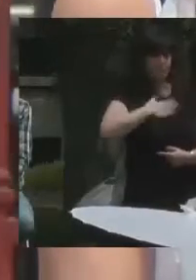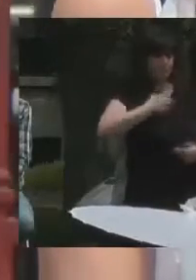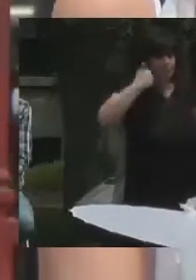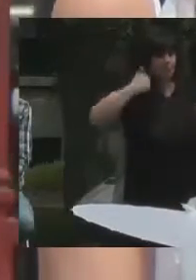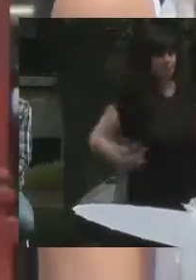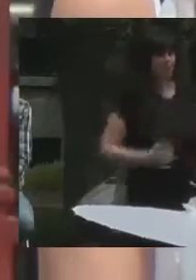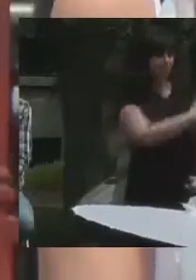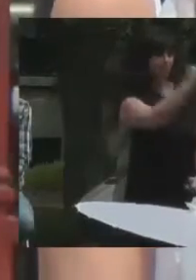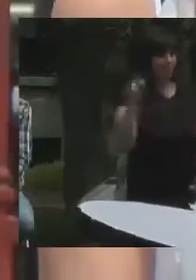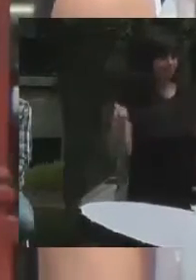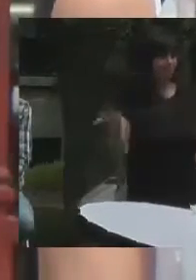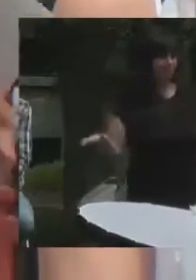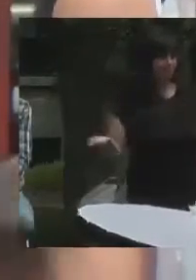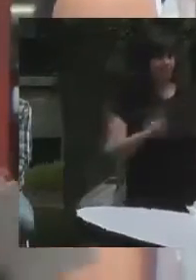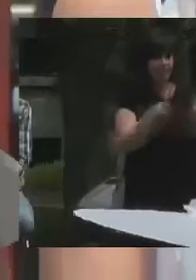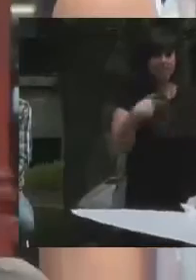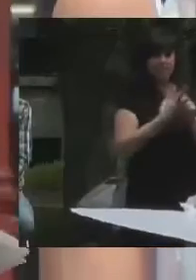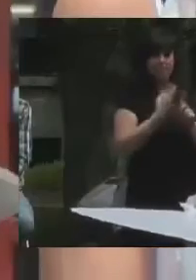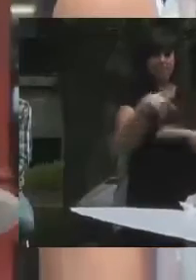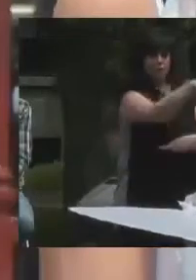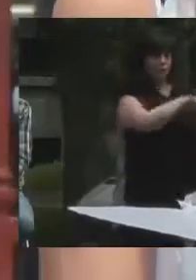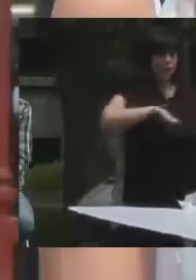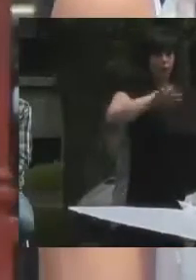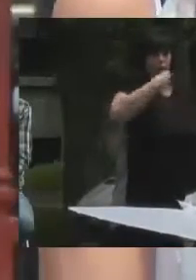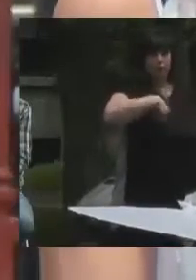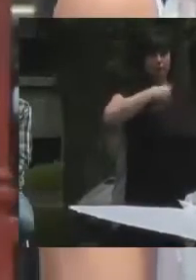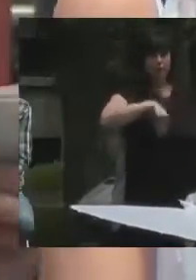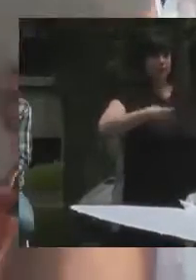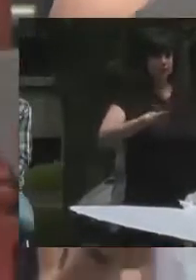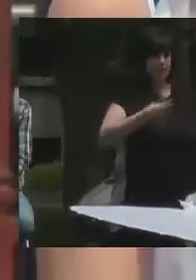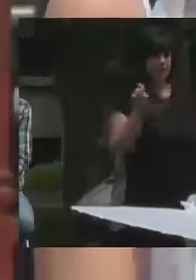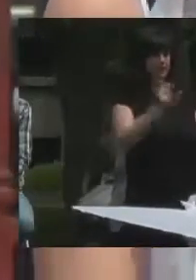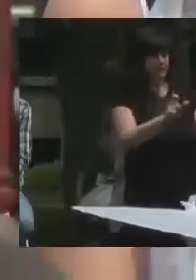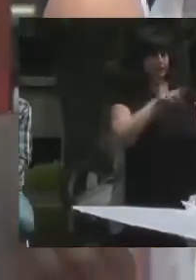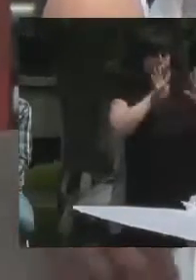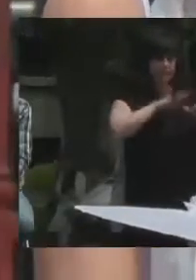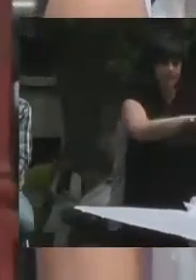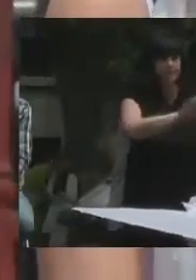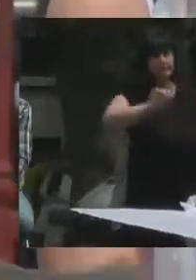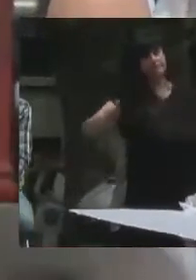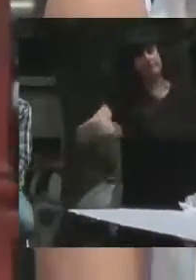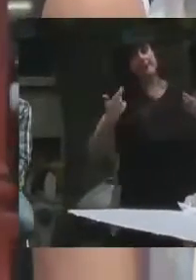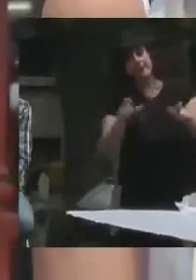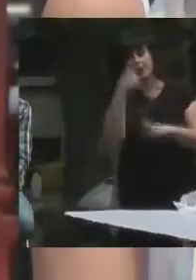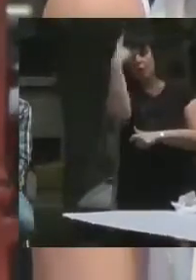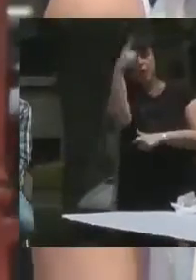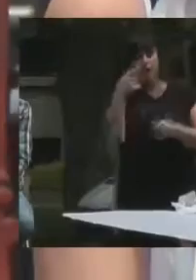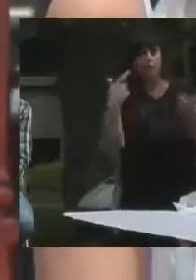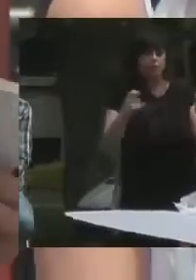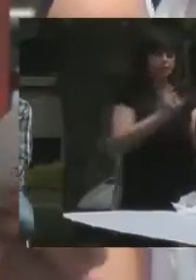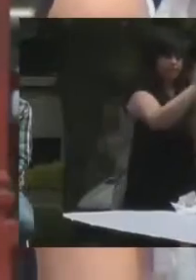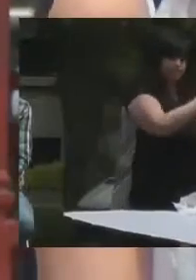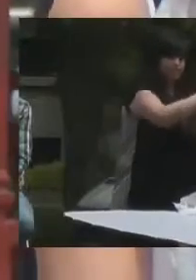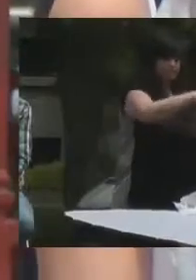rico como este, onde se desestruturou completamente o sector textil, o sector gandeiro, o sector agrario, os